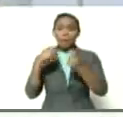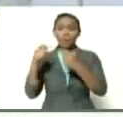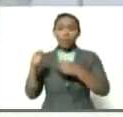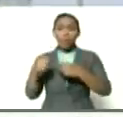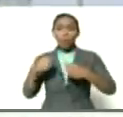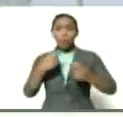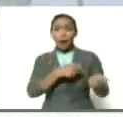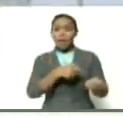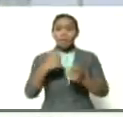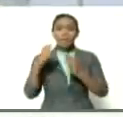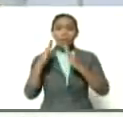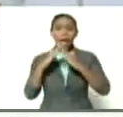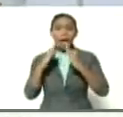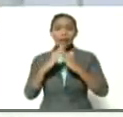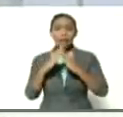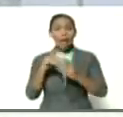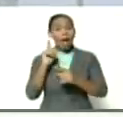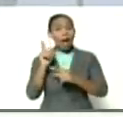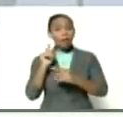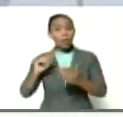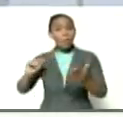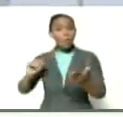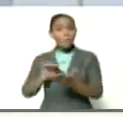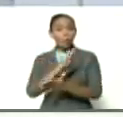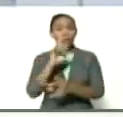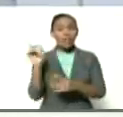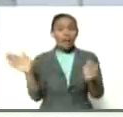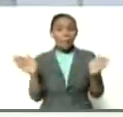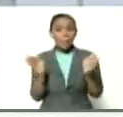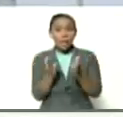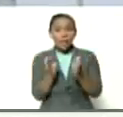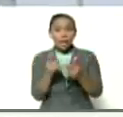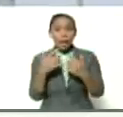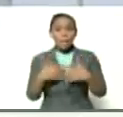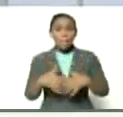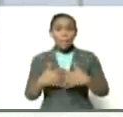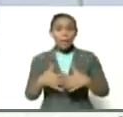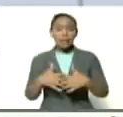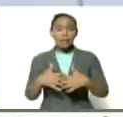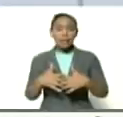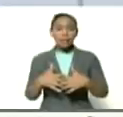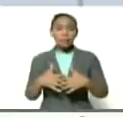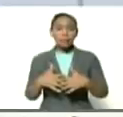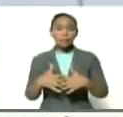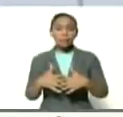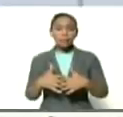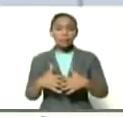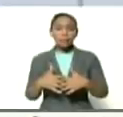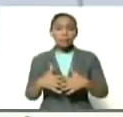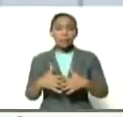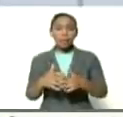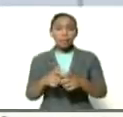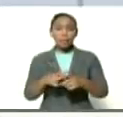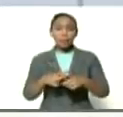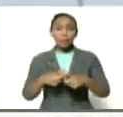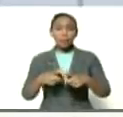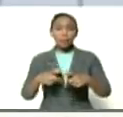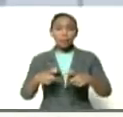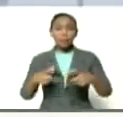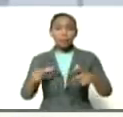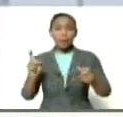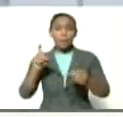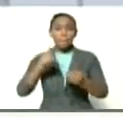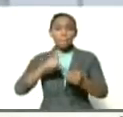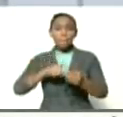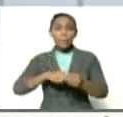para llevar a casa. Bueno, eso ha impulsado que estas pequeñas empresas aumenten, se